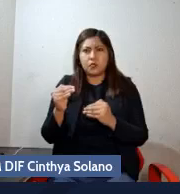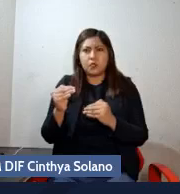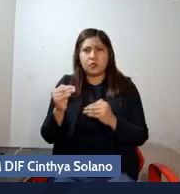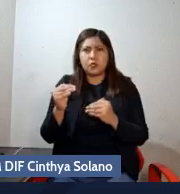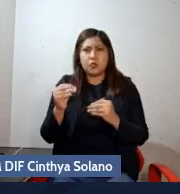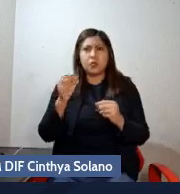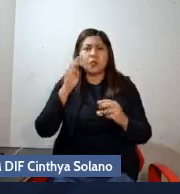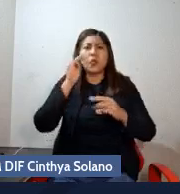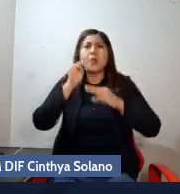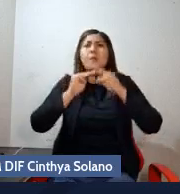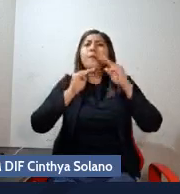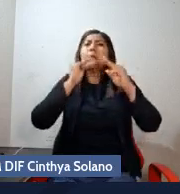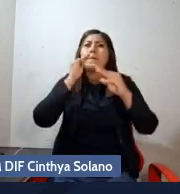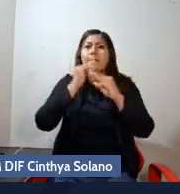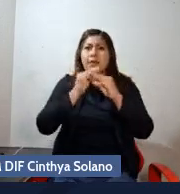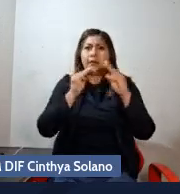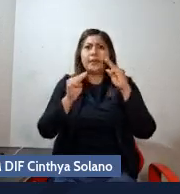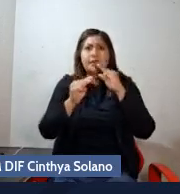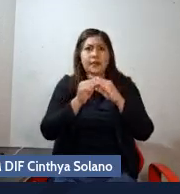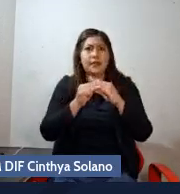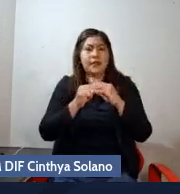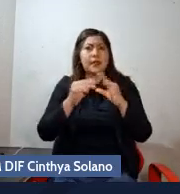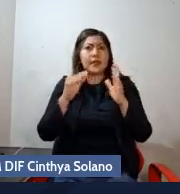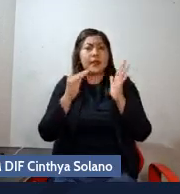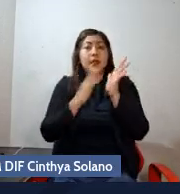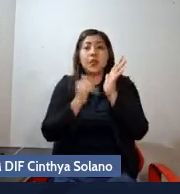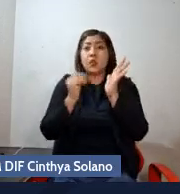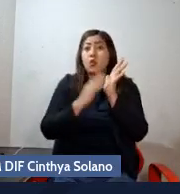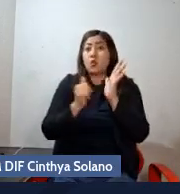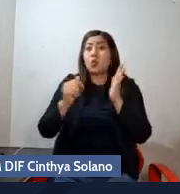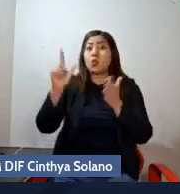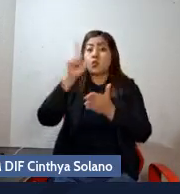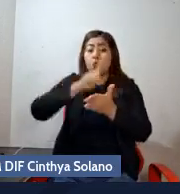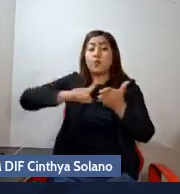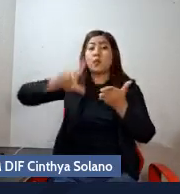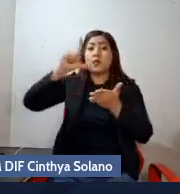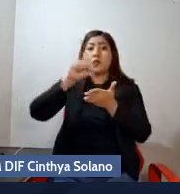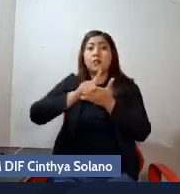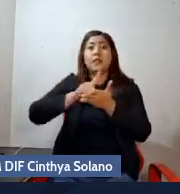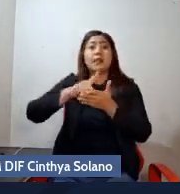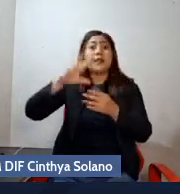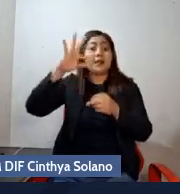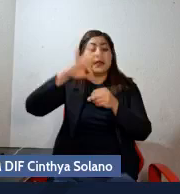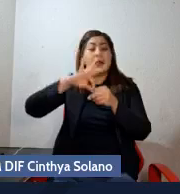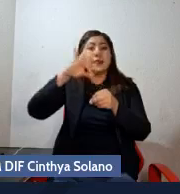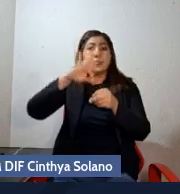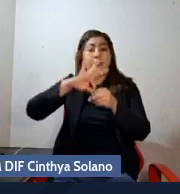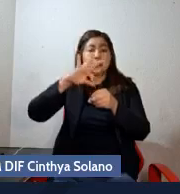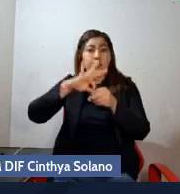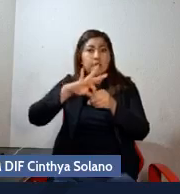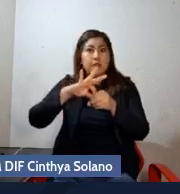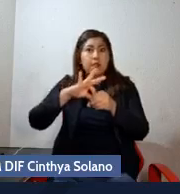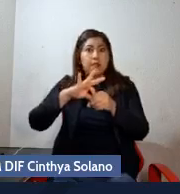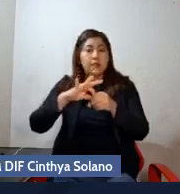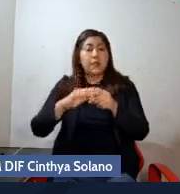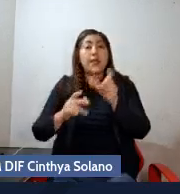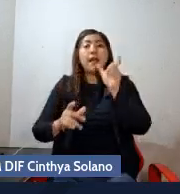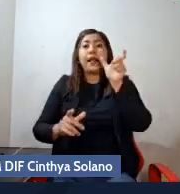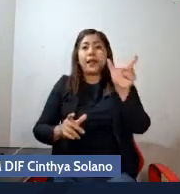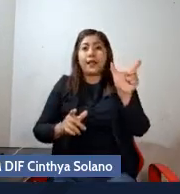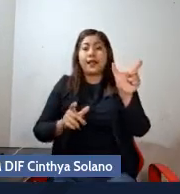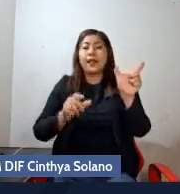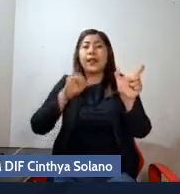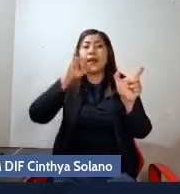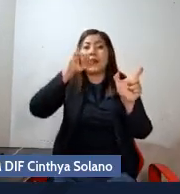públicos electorales. ¿A qué me refiero con materiales o documentos públicos electorales? A la misma credencial para votar, a